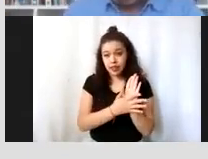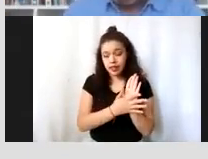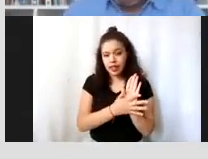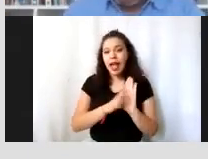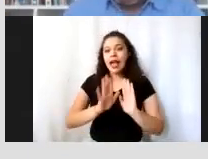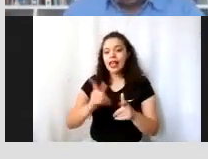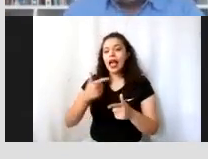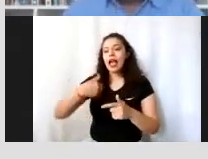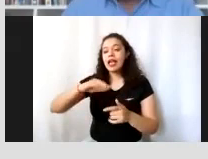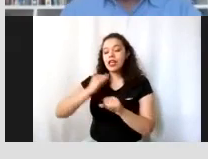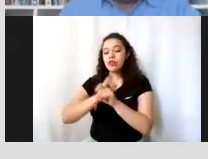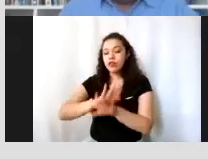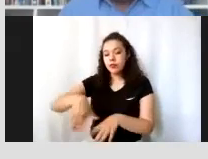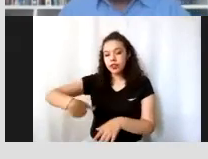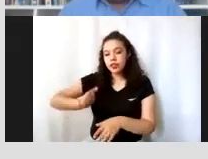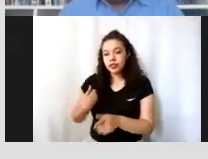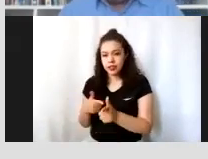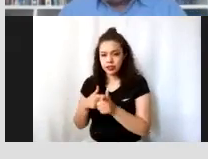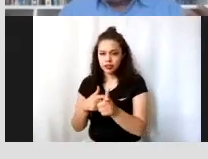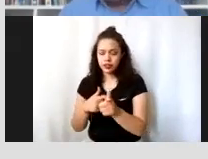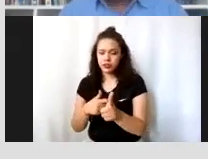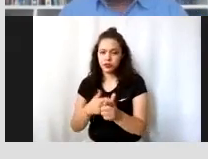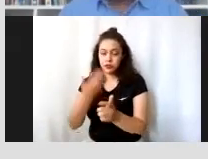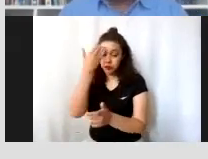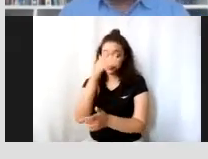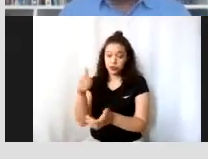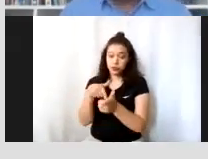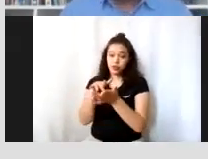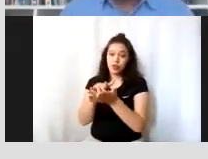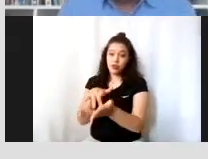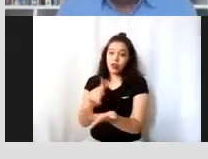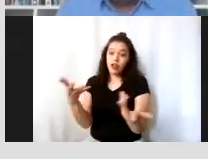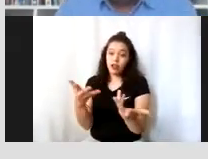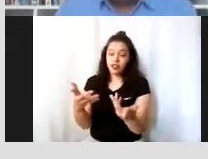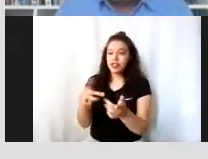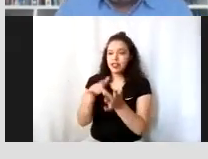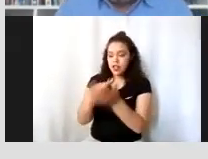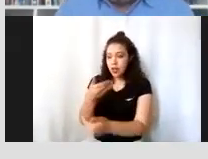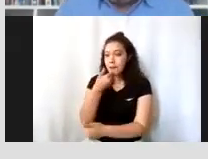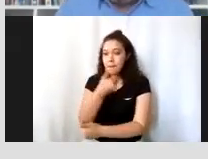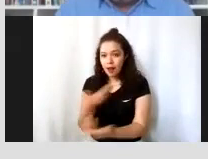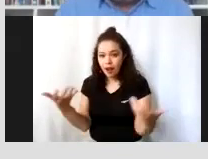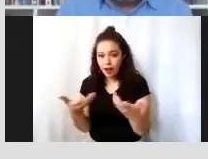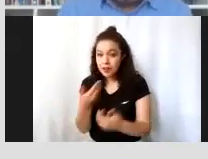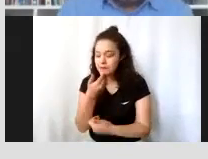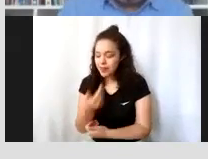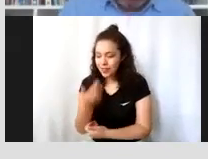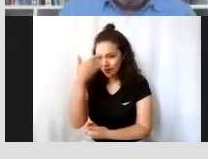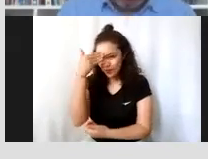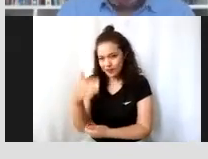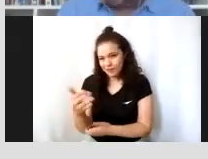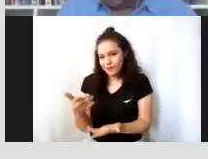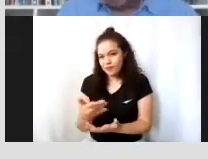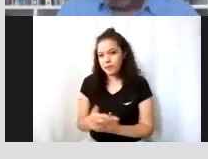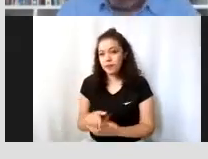mismos. Yo sé que ustedes lo hacen para ayudar y que ayudan y que lo hacen bien. Sin embargo, alguien